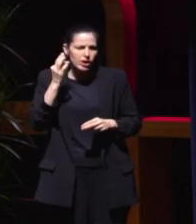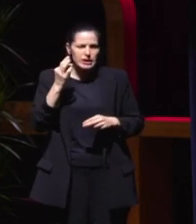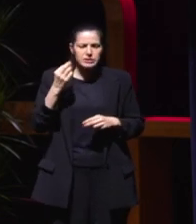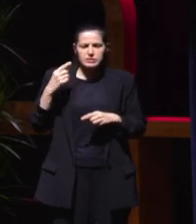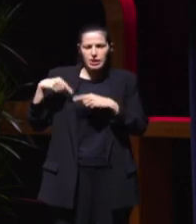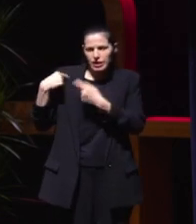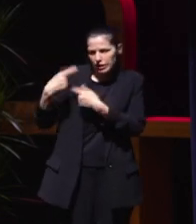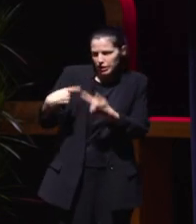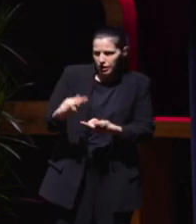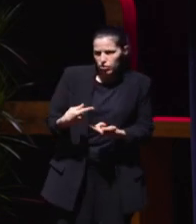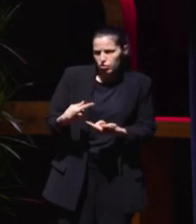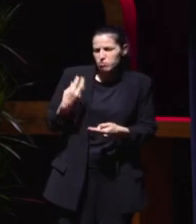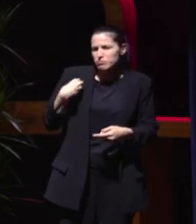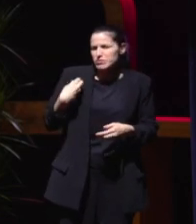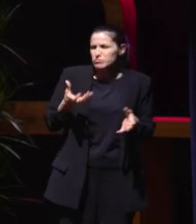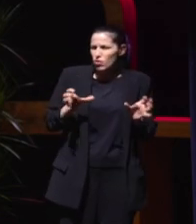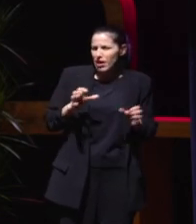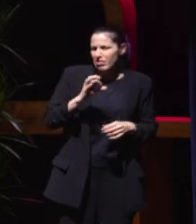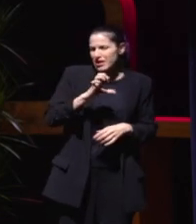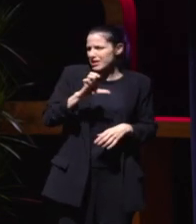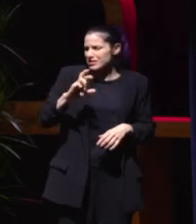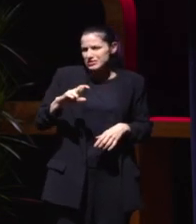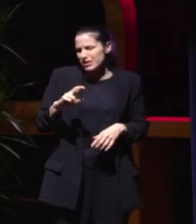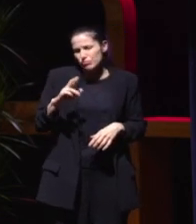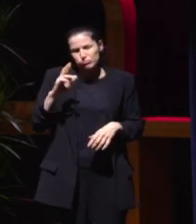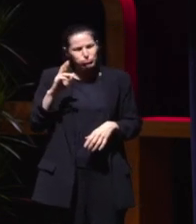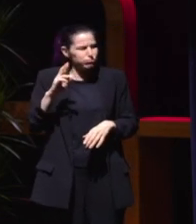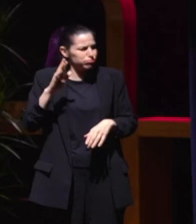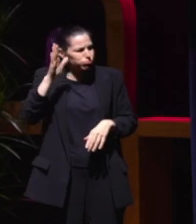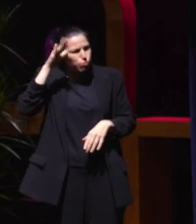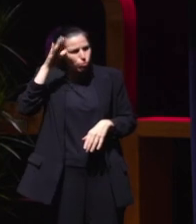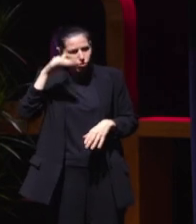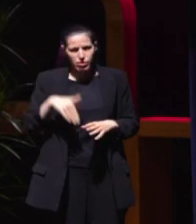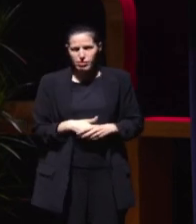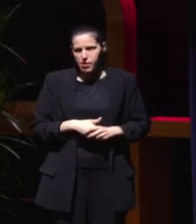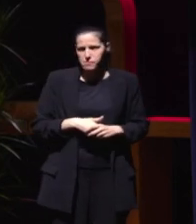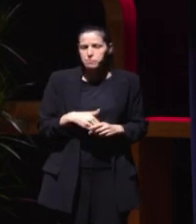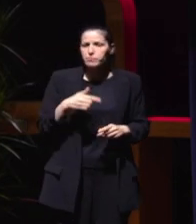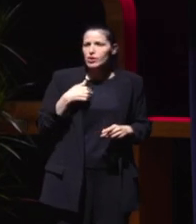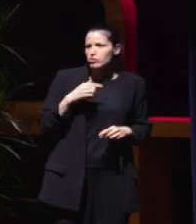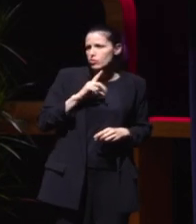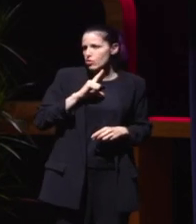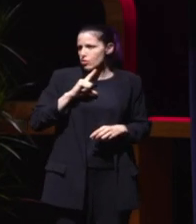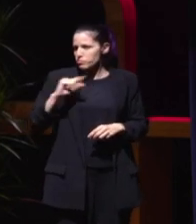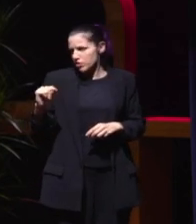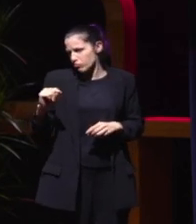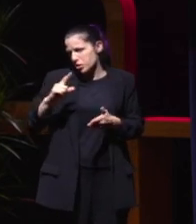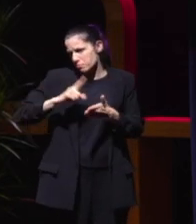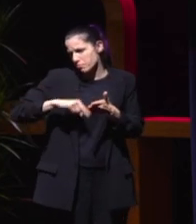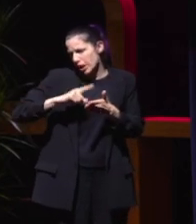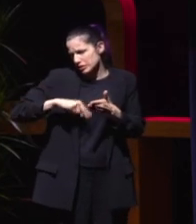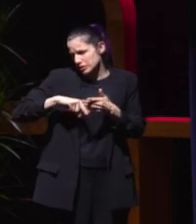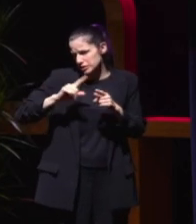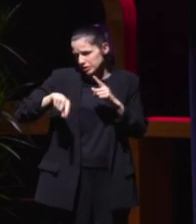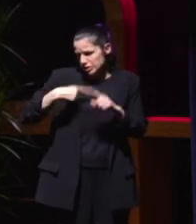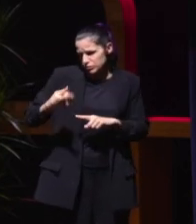la cadena ser ha sido una carnicería yo me fui unos meses después de que echaran allí cuando me fui porque me habían